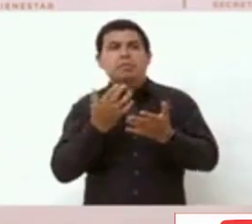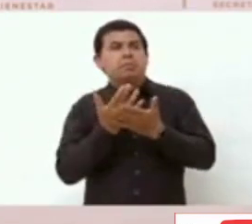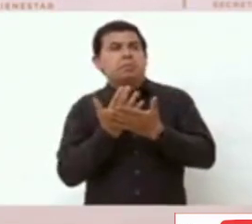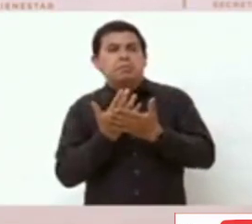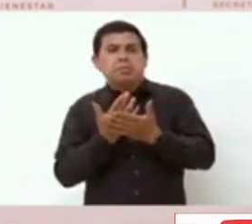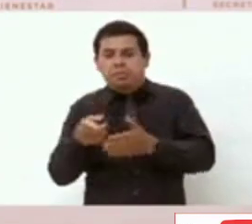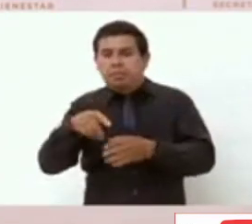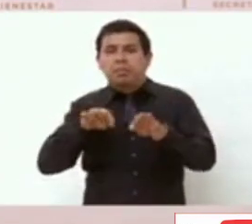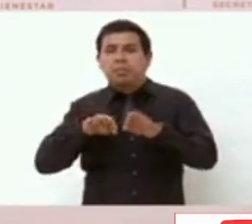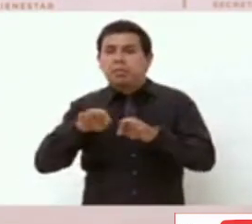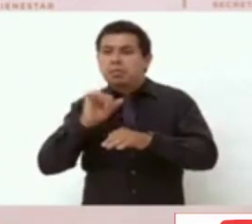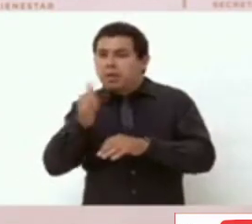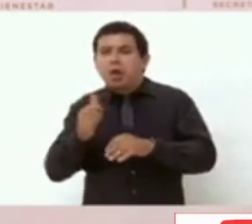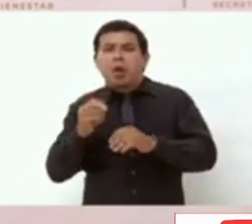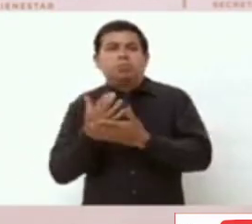sus remesas.